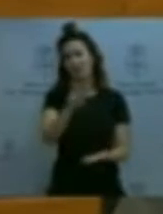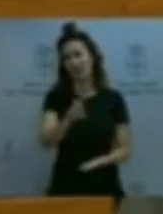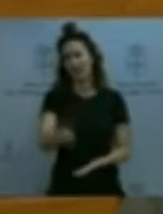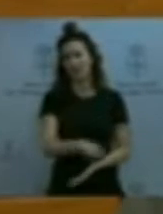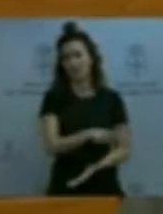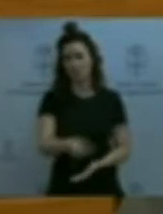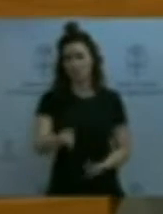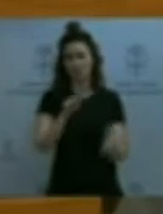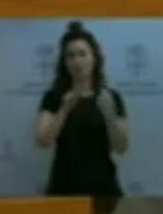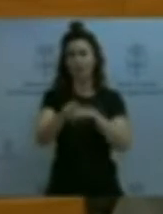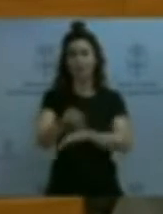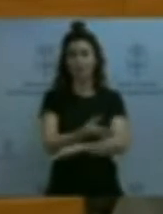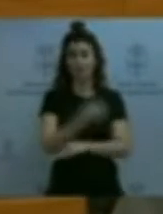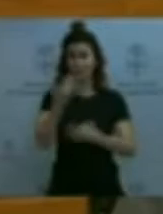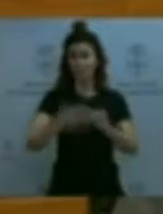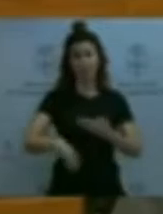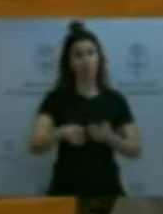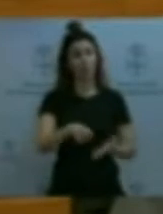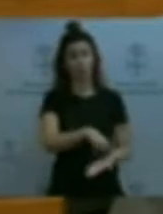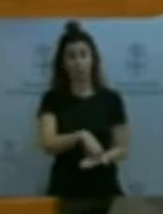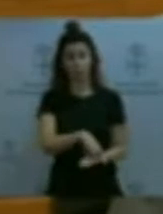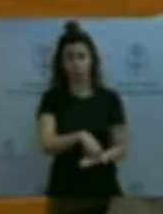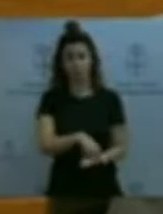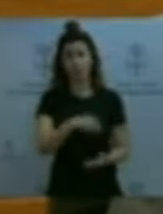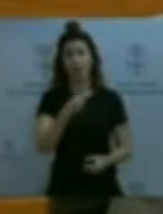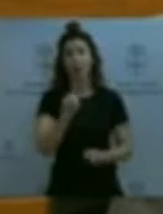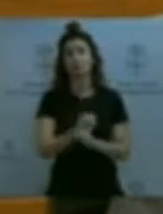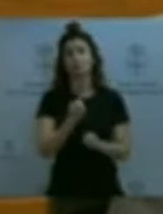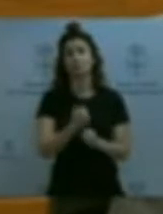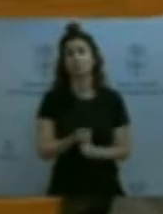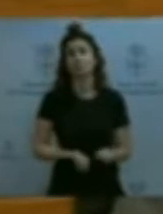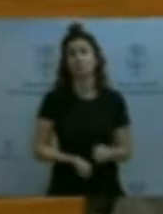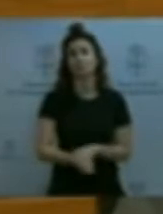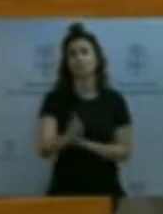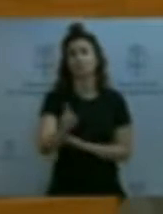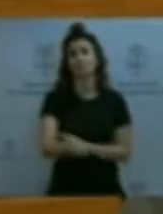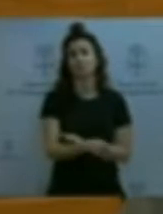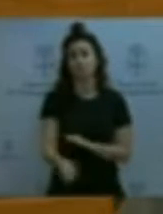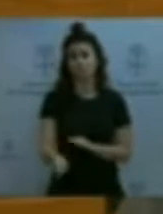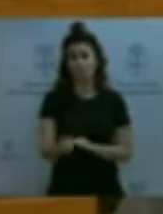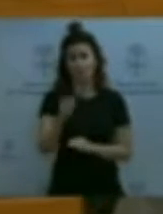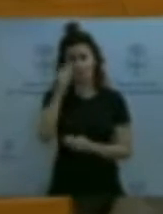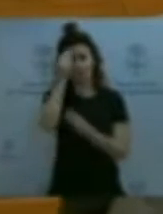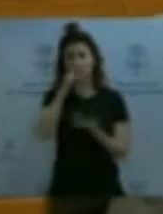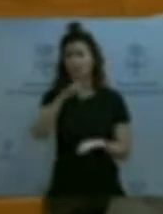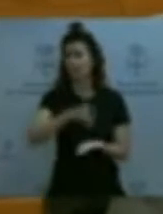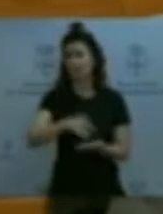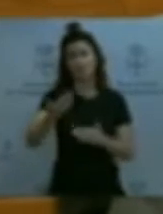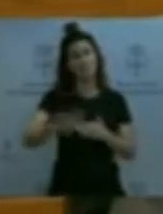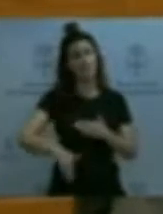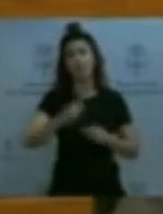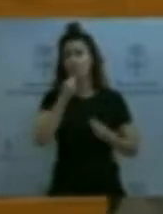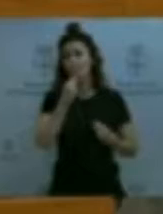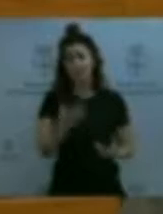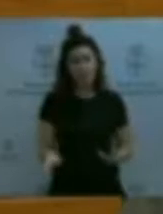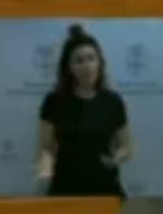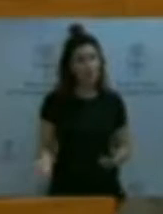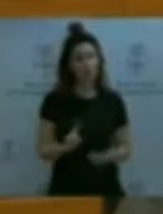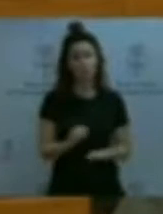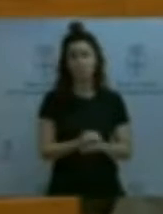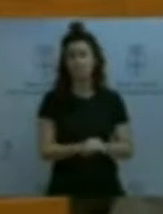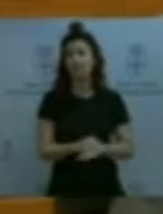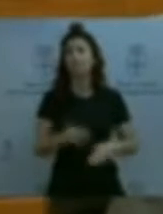y cuestionó que fuera a finalizarse en el tiempo acordado. Cuestionó el plan de vías de Gijón. Y usted viene hoy aquí a decir que